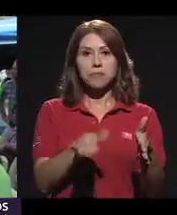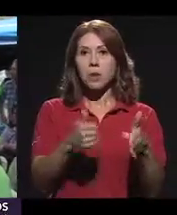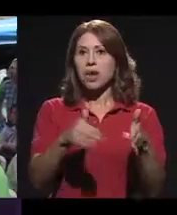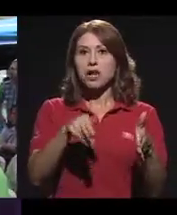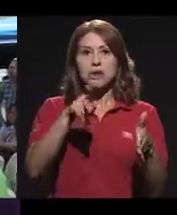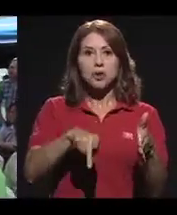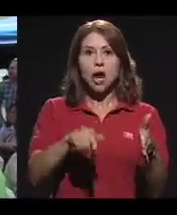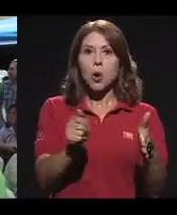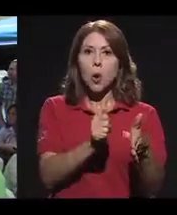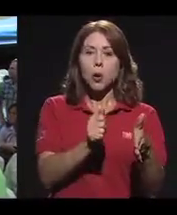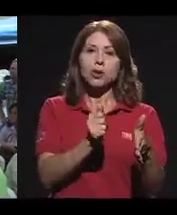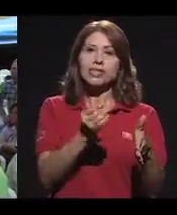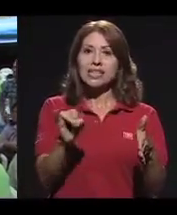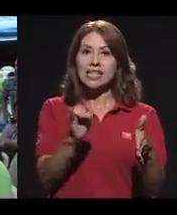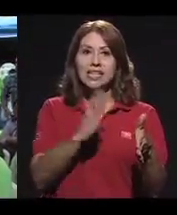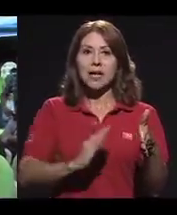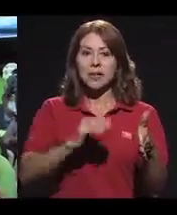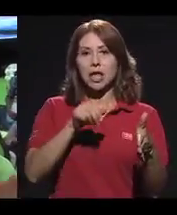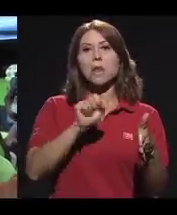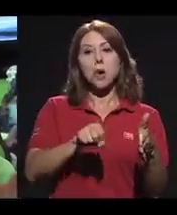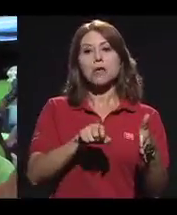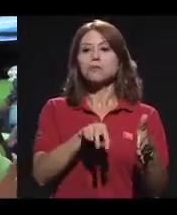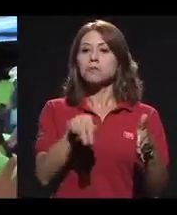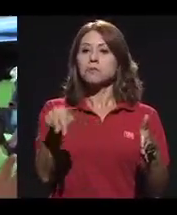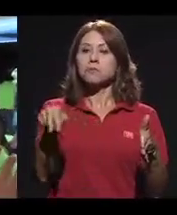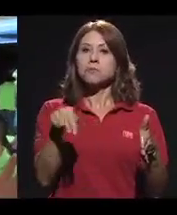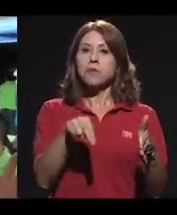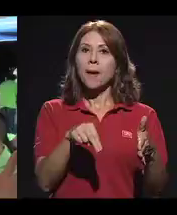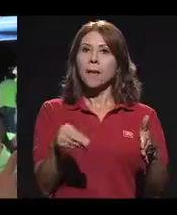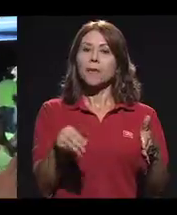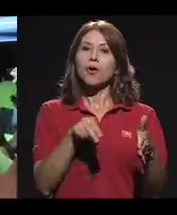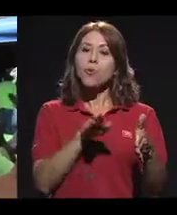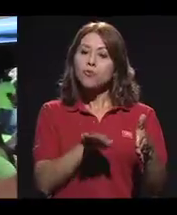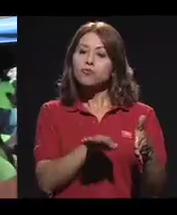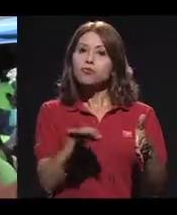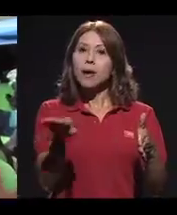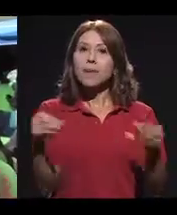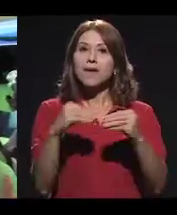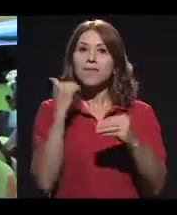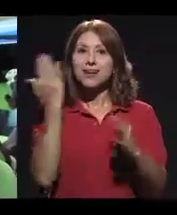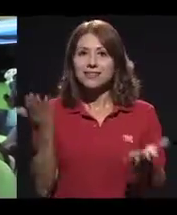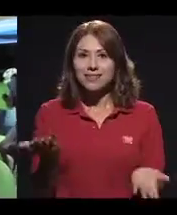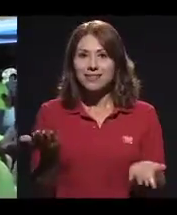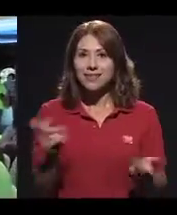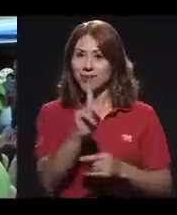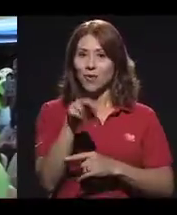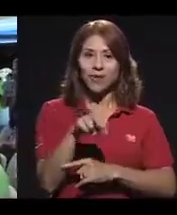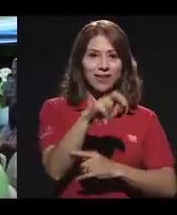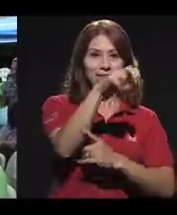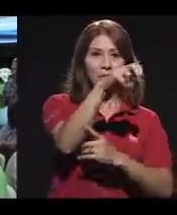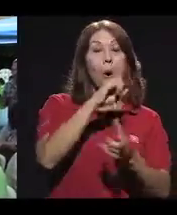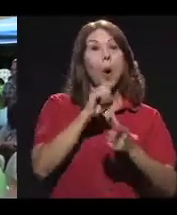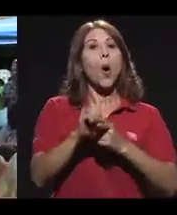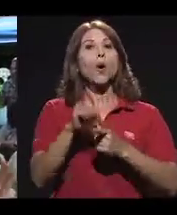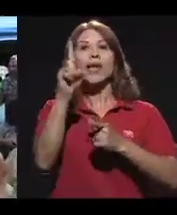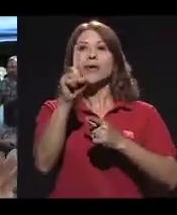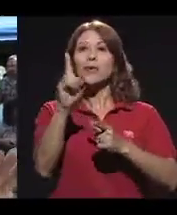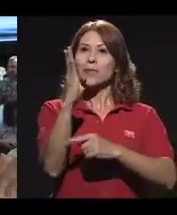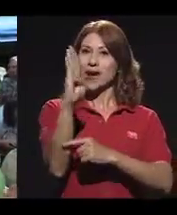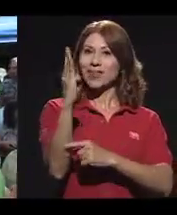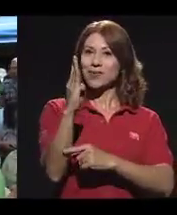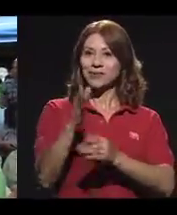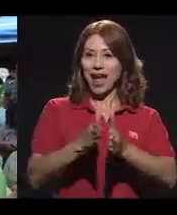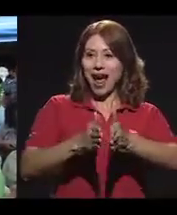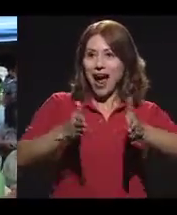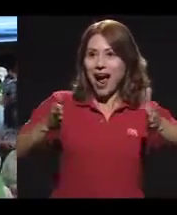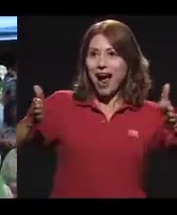Cualquier persona, con o sin discapacidad. Es más agradable estar en un servicio sanitario amplio y no en una cajita de 1 por